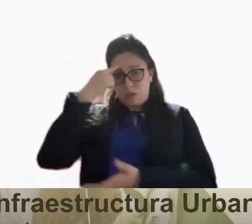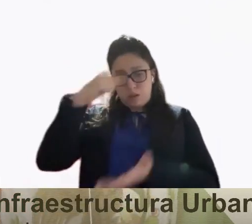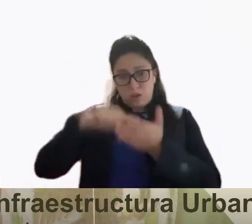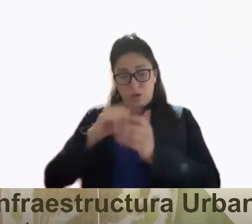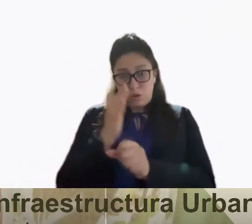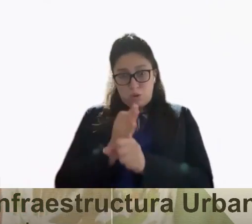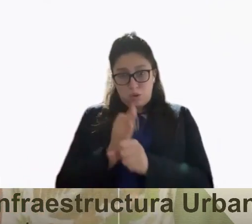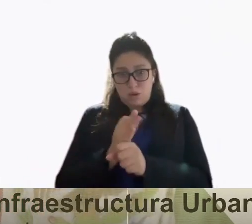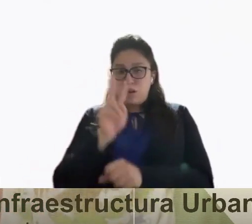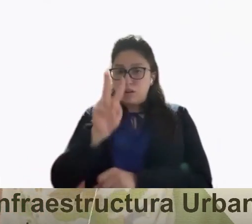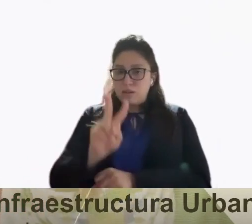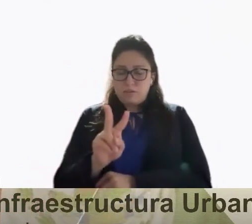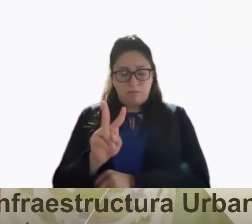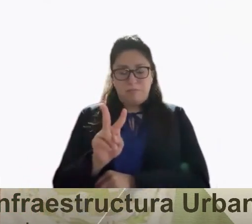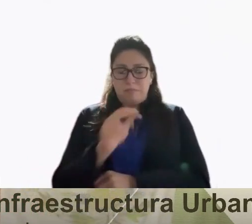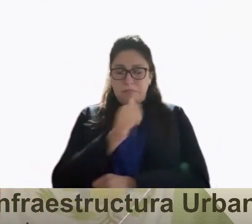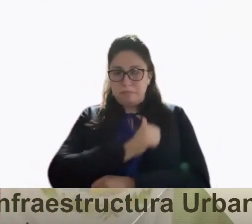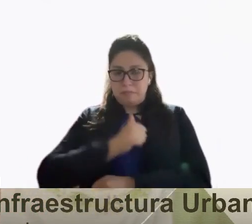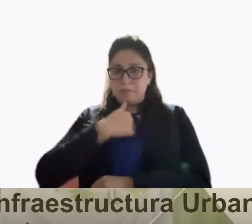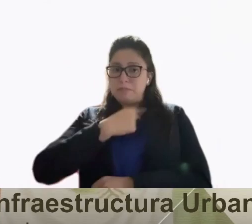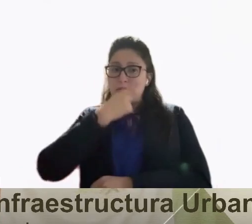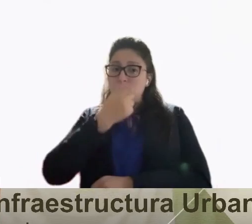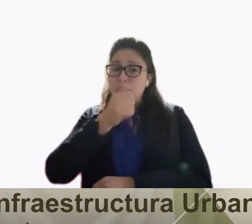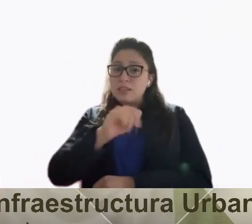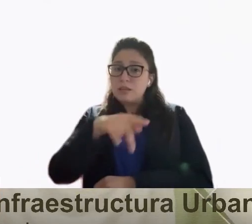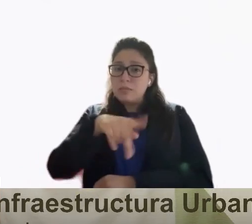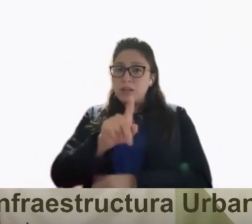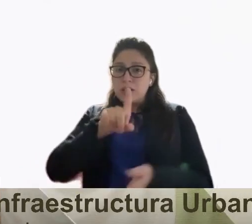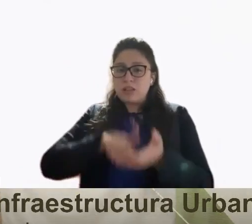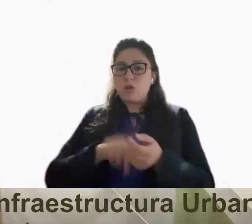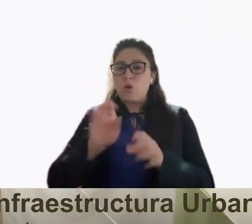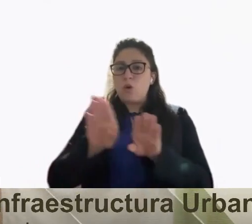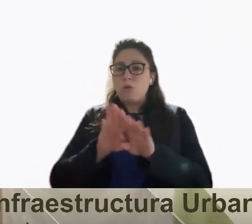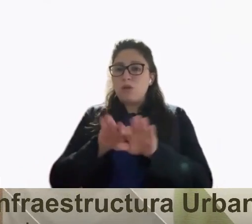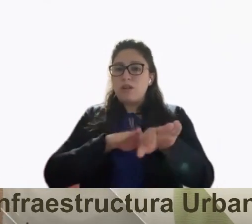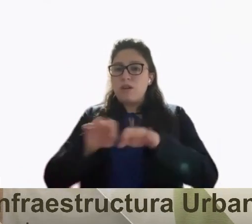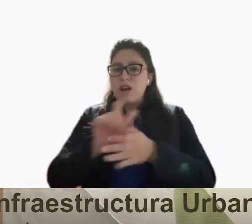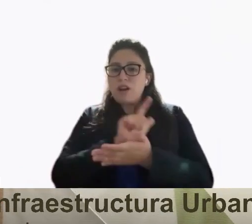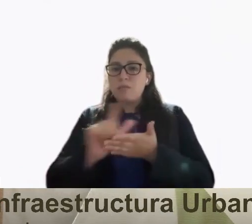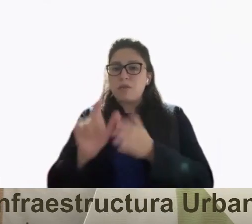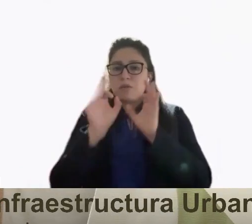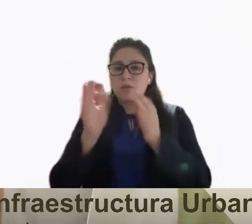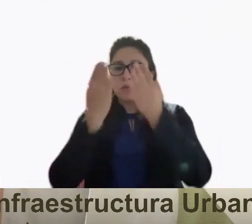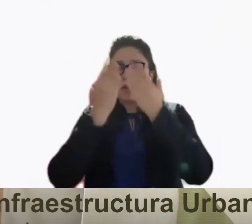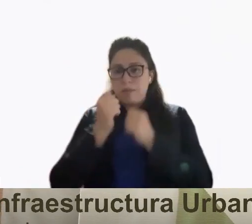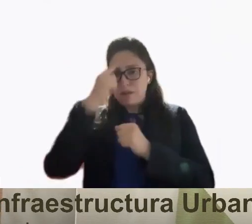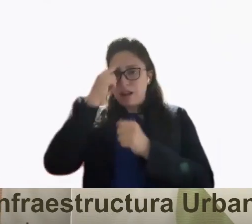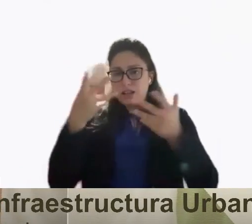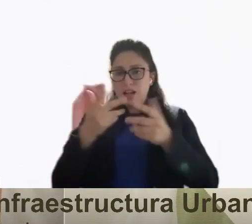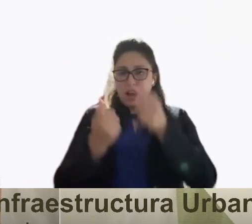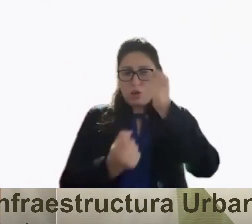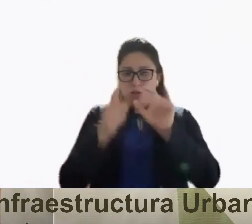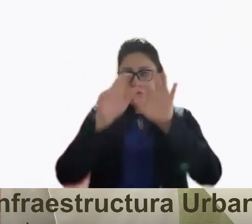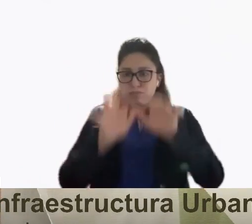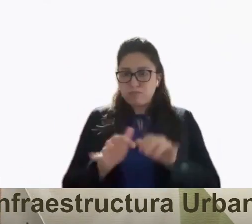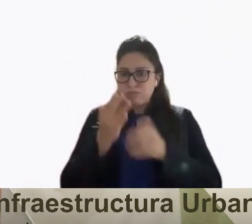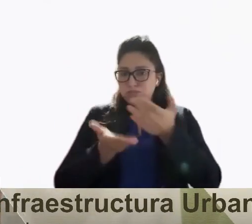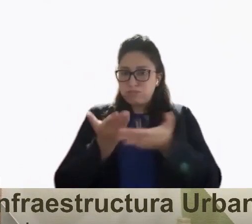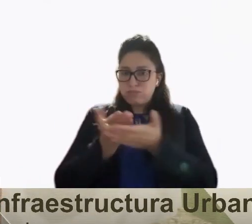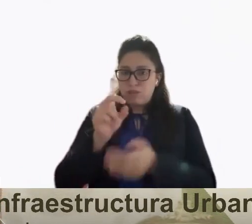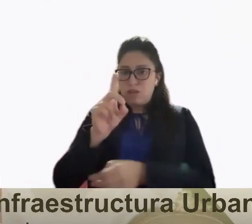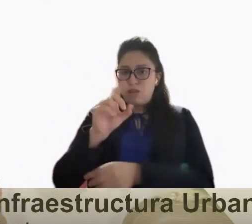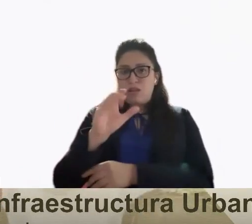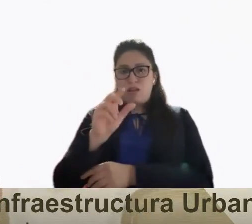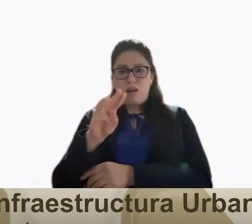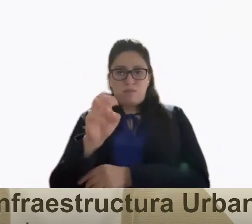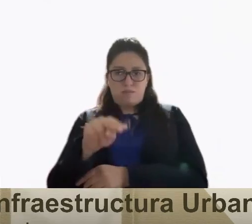y perdónenme la expresión, hay una falta de pulcritud importante en la elaboración de algunos dictámenes. Es cuanto, diputado.